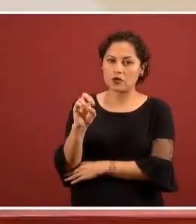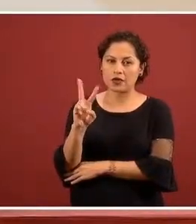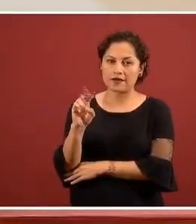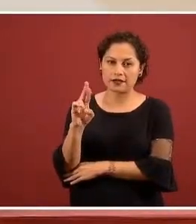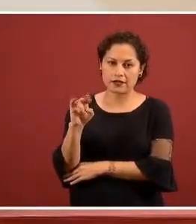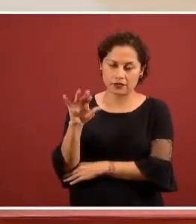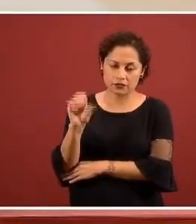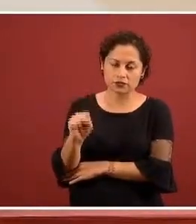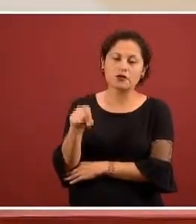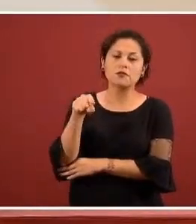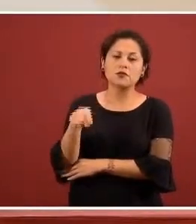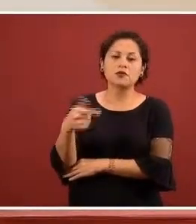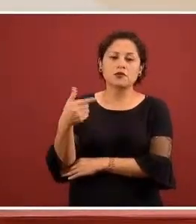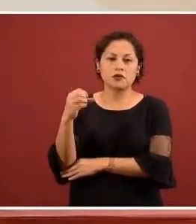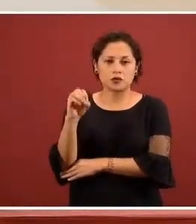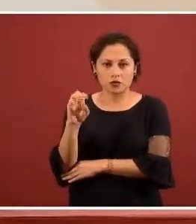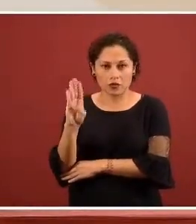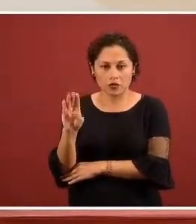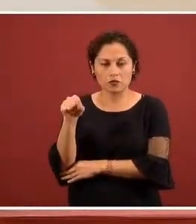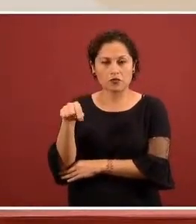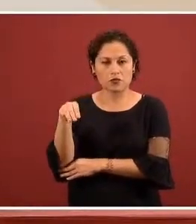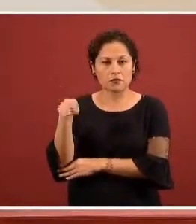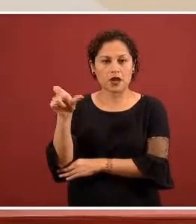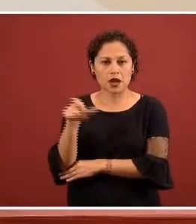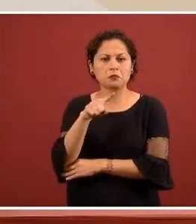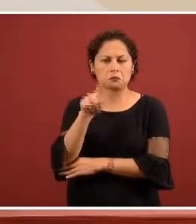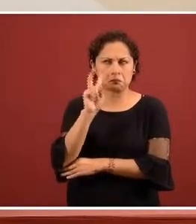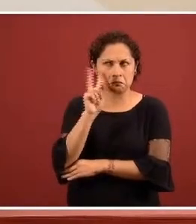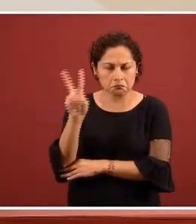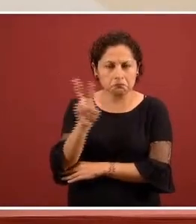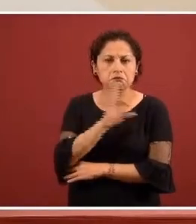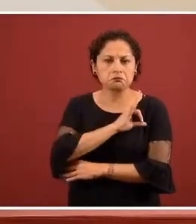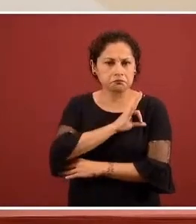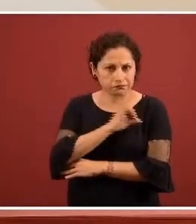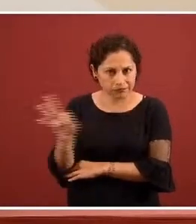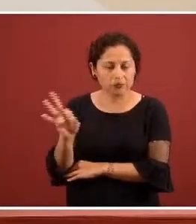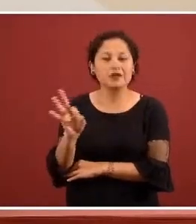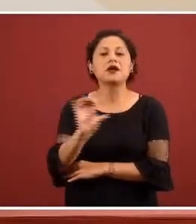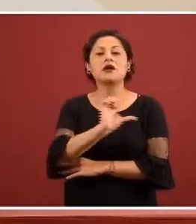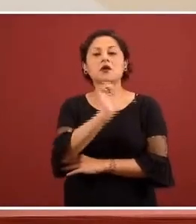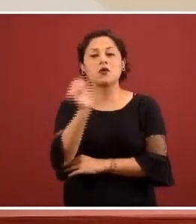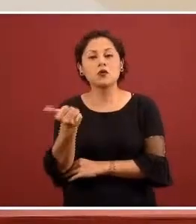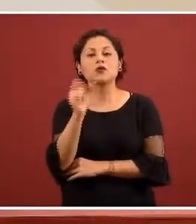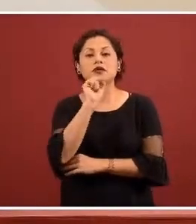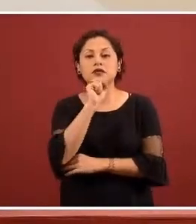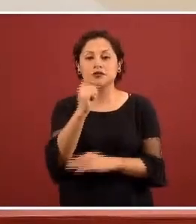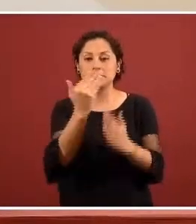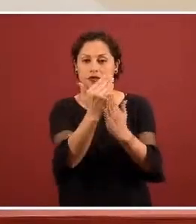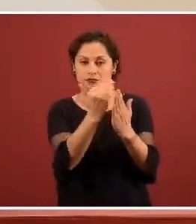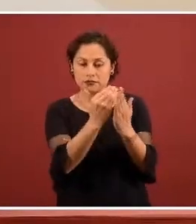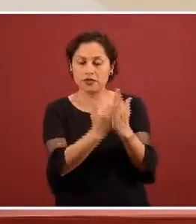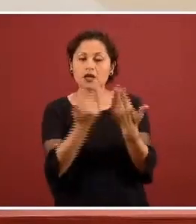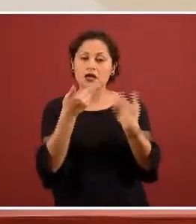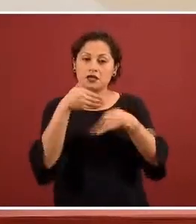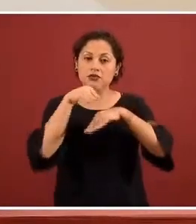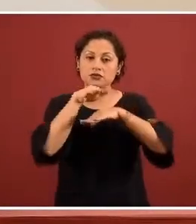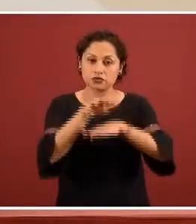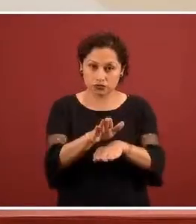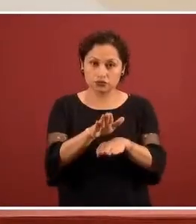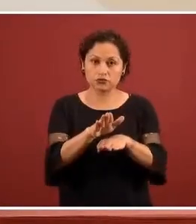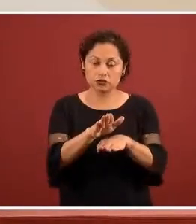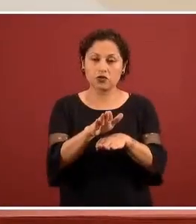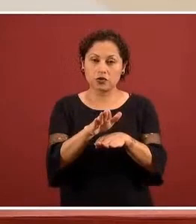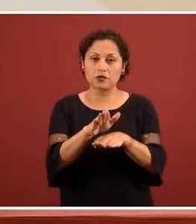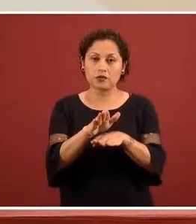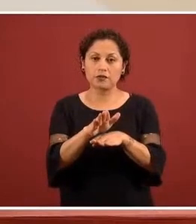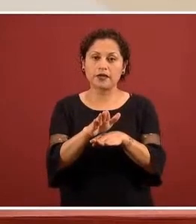coronavirus.gov.mx. Y algunas especificidades que tienen que ver con la operación, por ejemplo, de casas